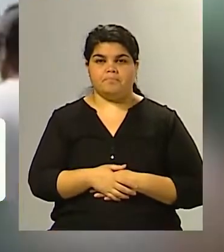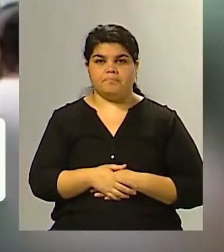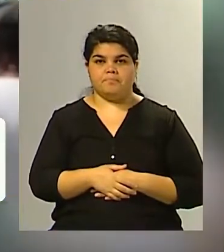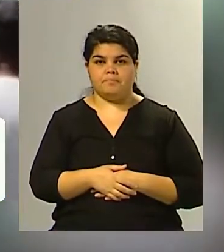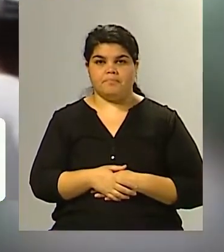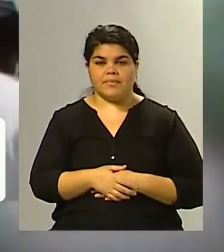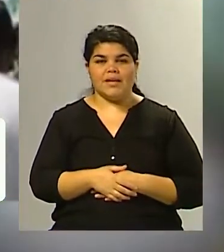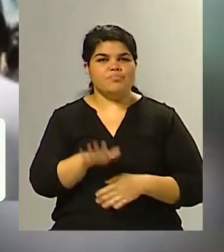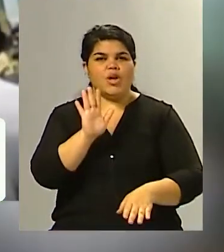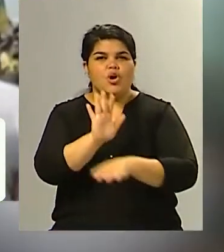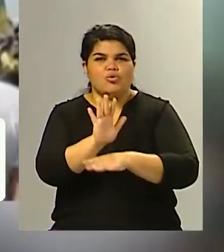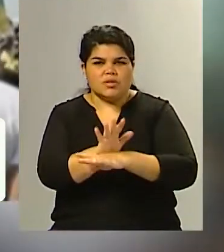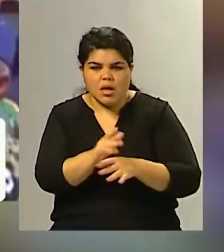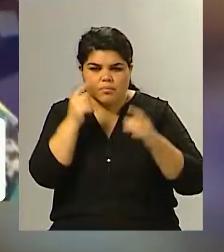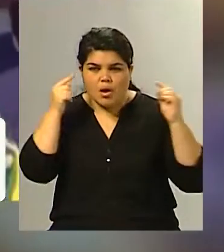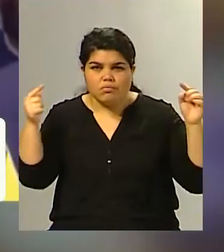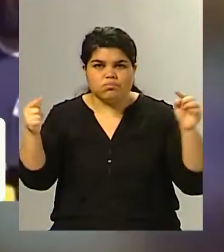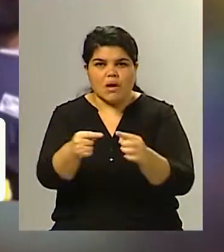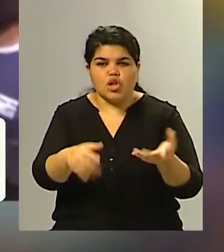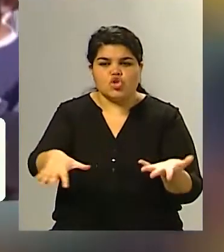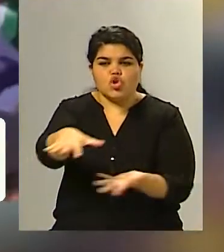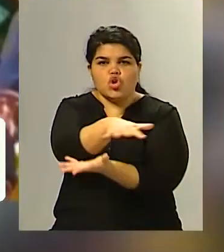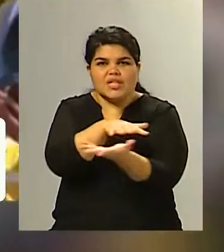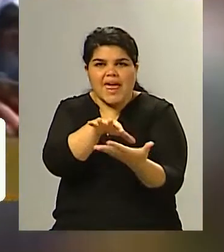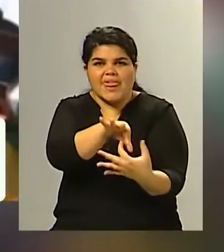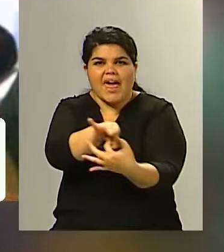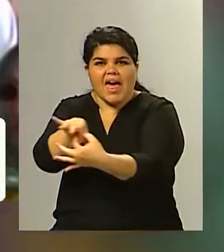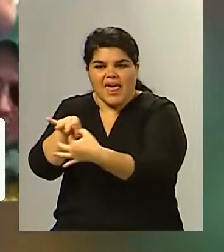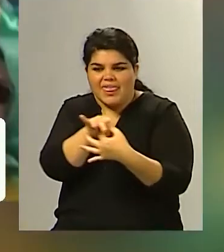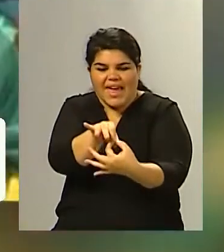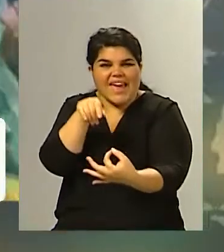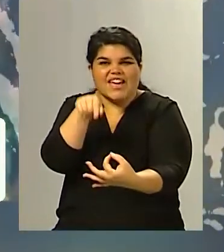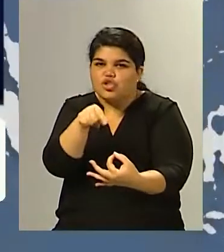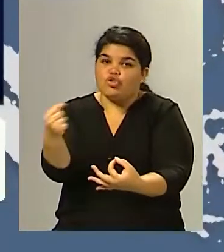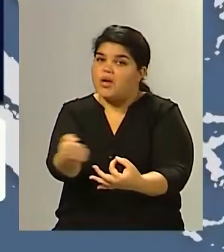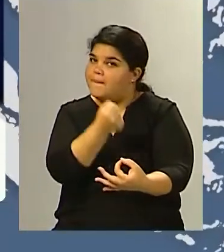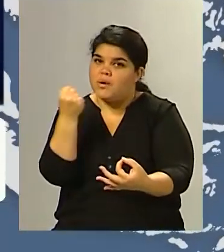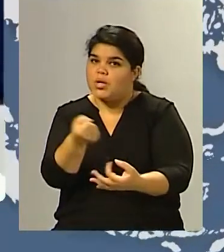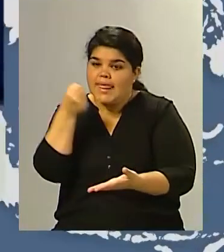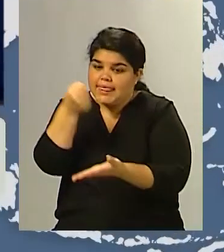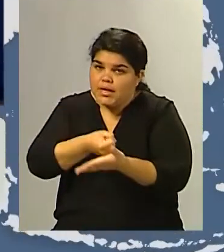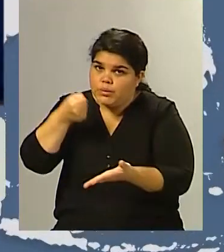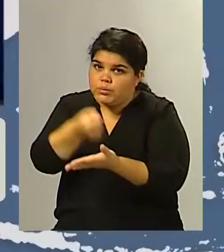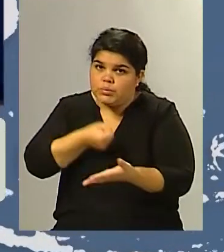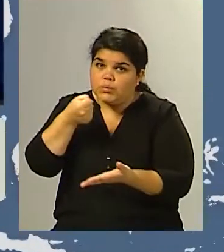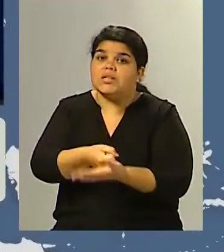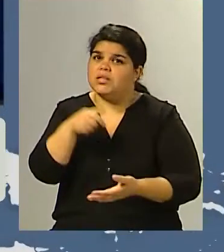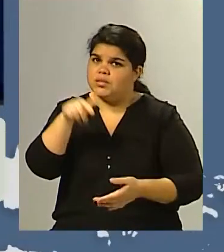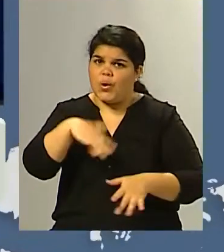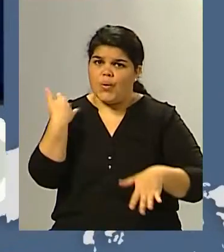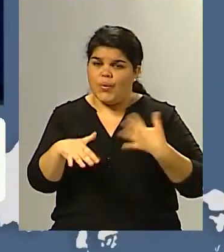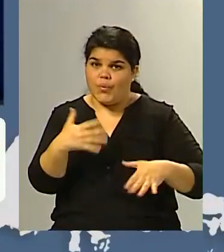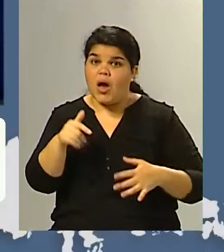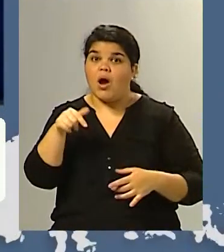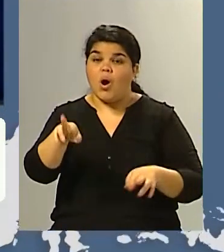esse conceito, essa visão de sociedade é algo que será desafiante. Mas, sinceramente, quando